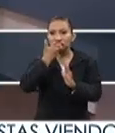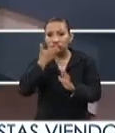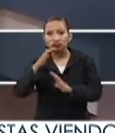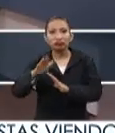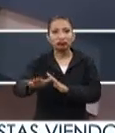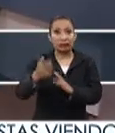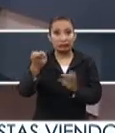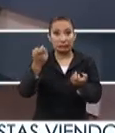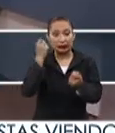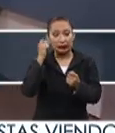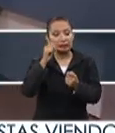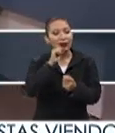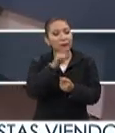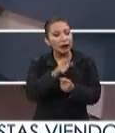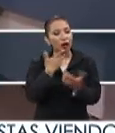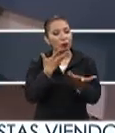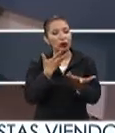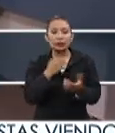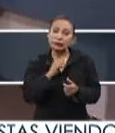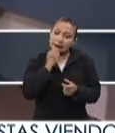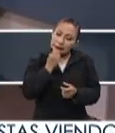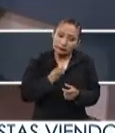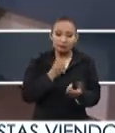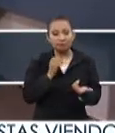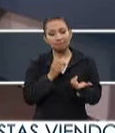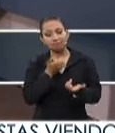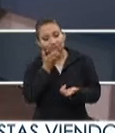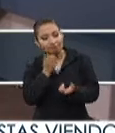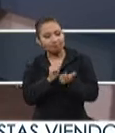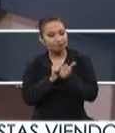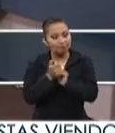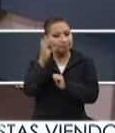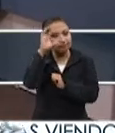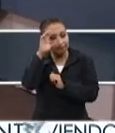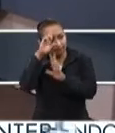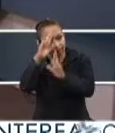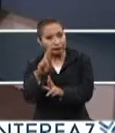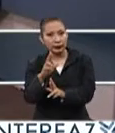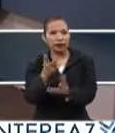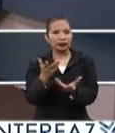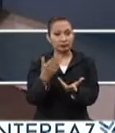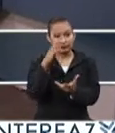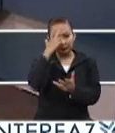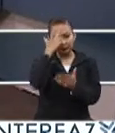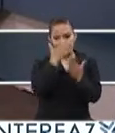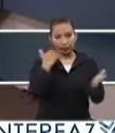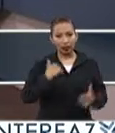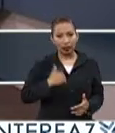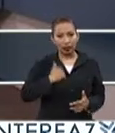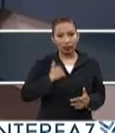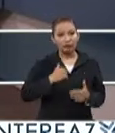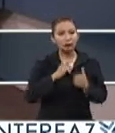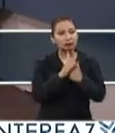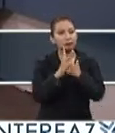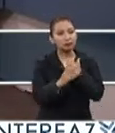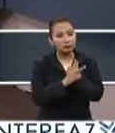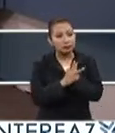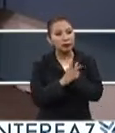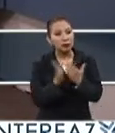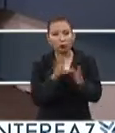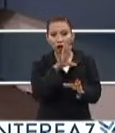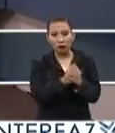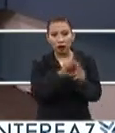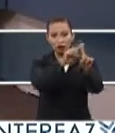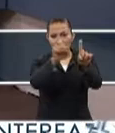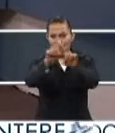tradiciones, es la cuestión también de acomodarse, adecuarse a este tipo de cultura. Recordemos que Canadá es un país por